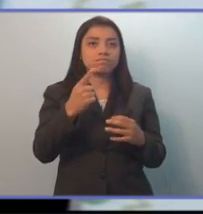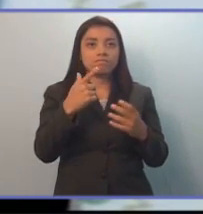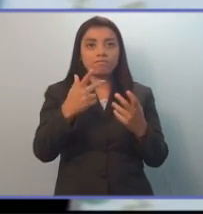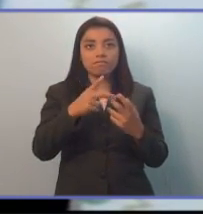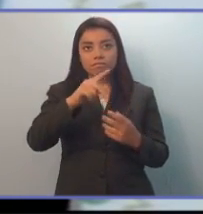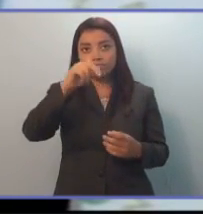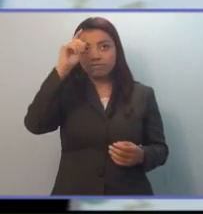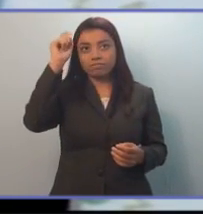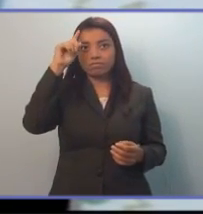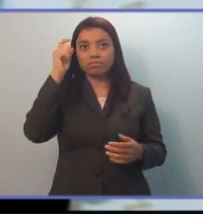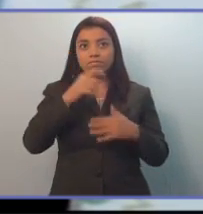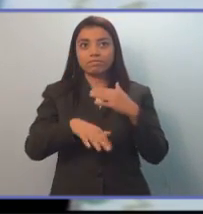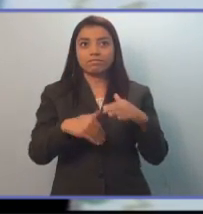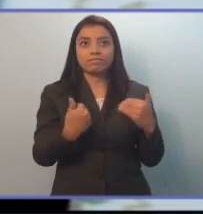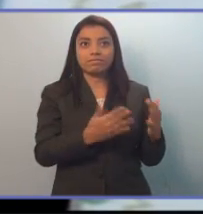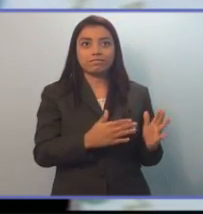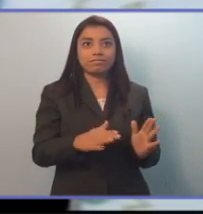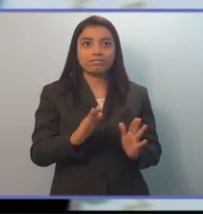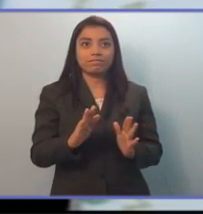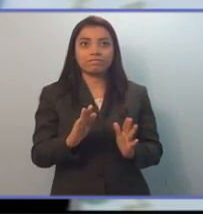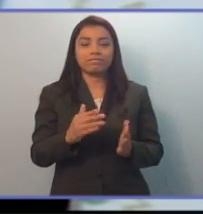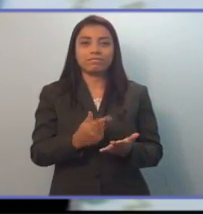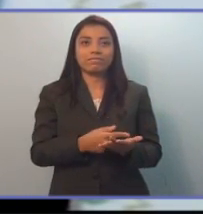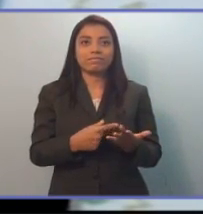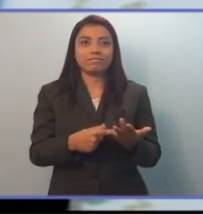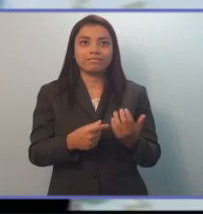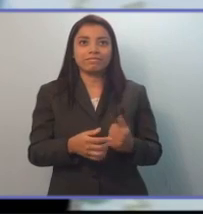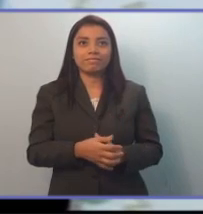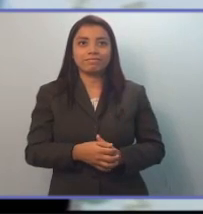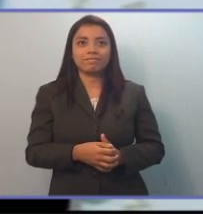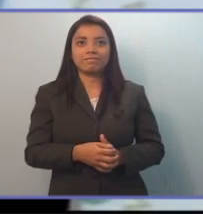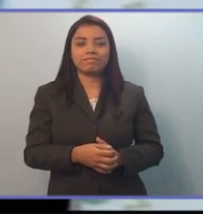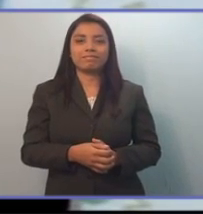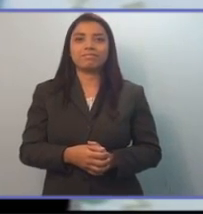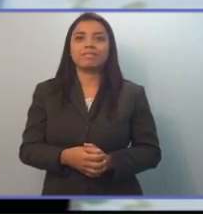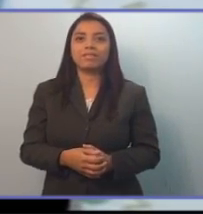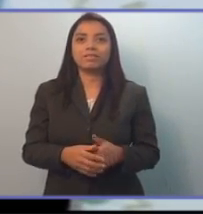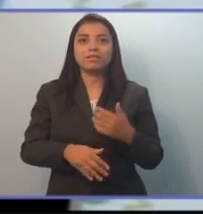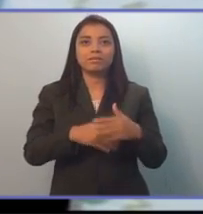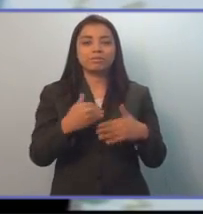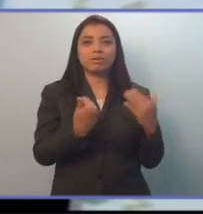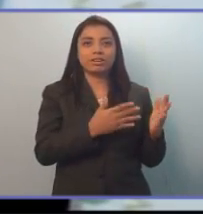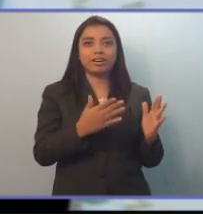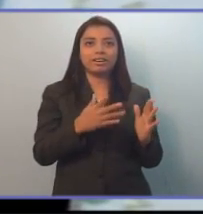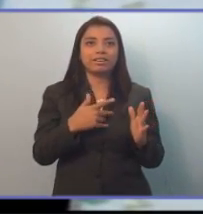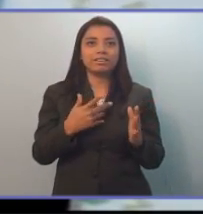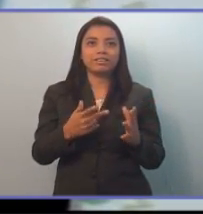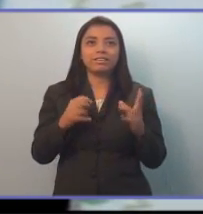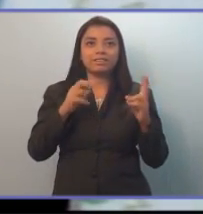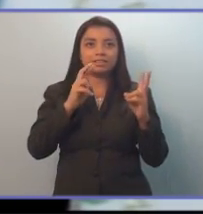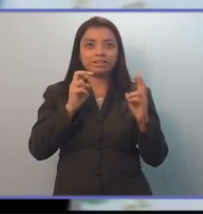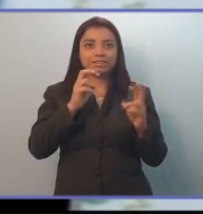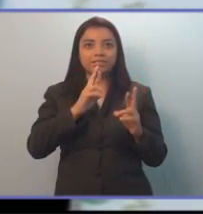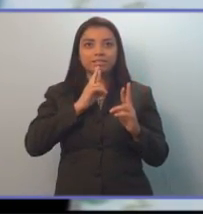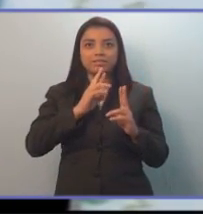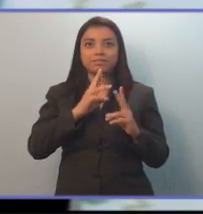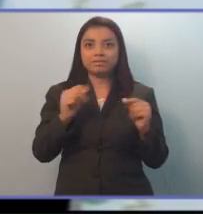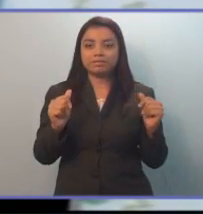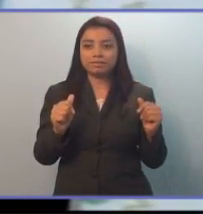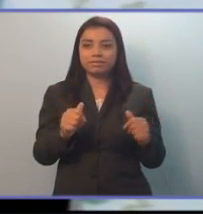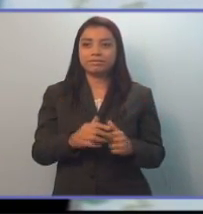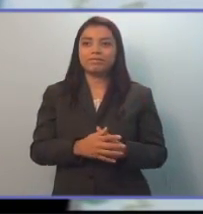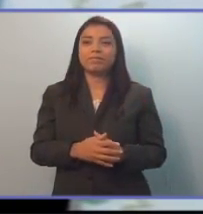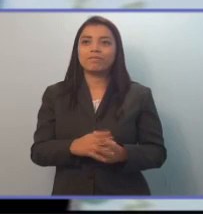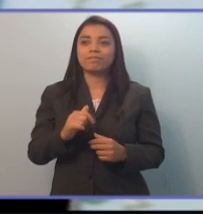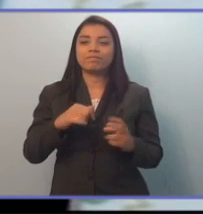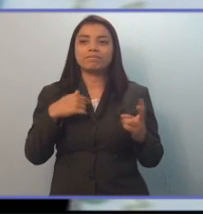tribunal, y una vez que llega a la conclusión que la denuncia es infundada, emite su resolución archivando el